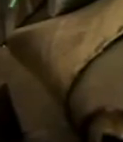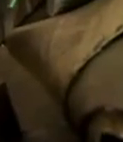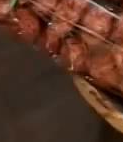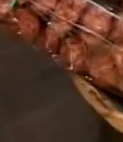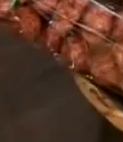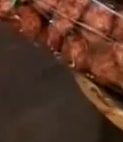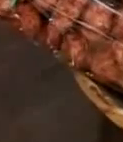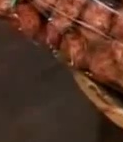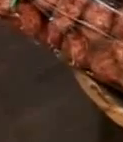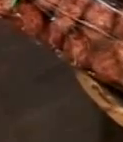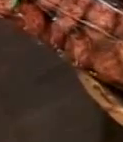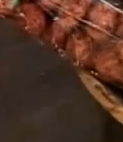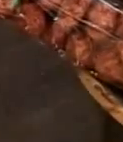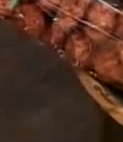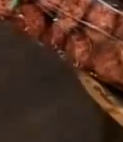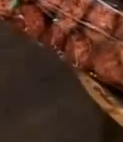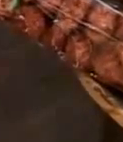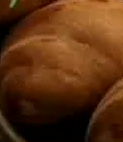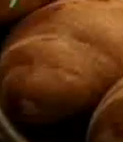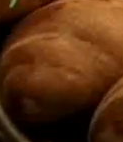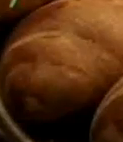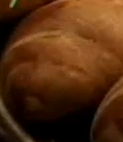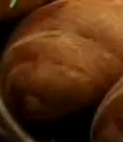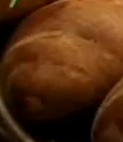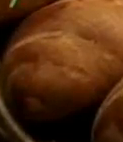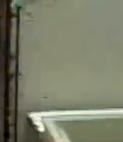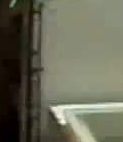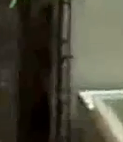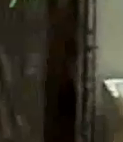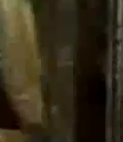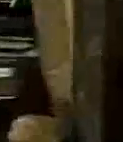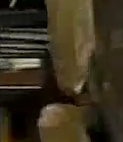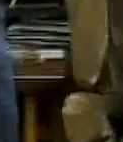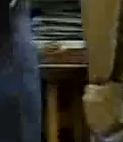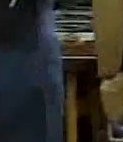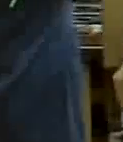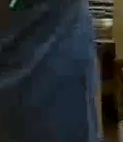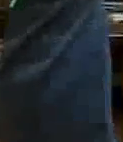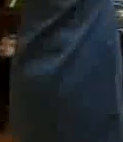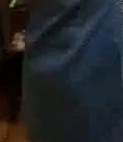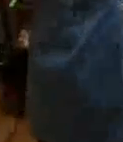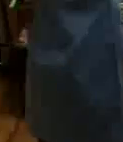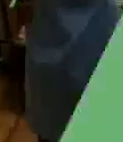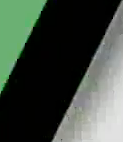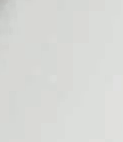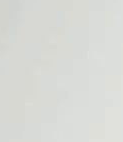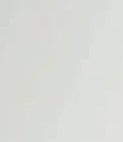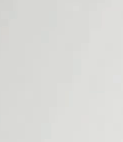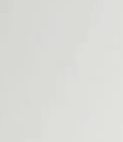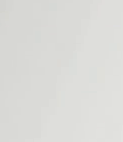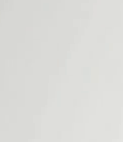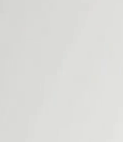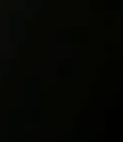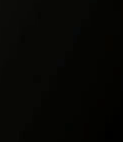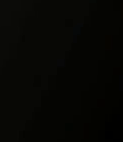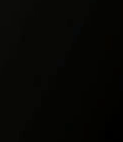Multicolor. Vivimos la interculturalidad de nuestro país. Hoy, 14:30.